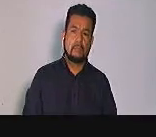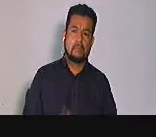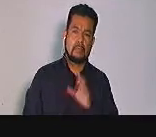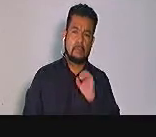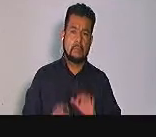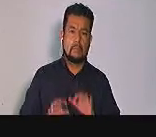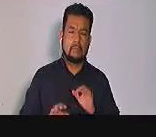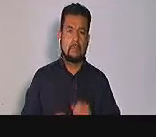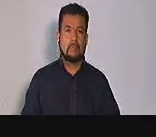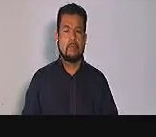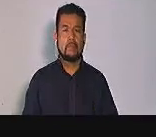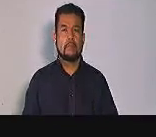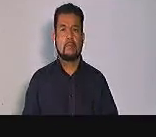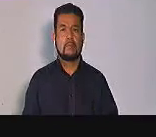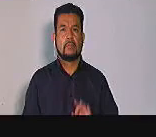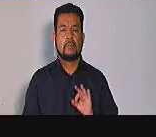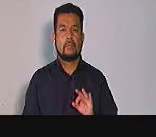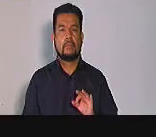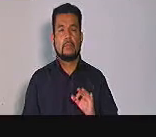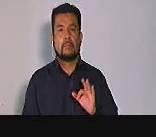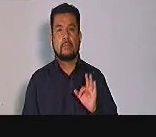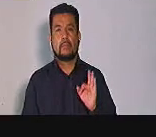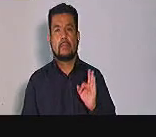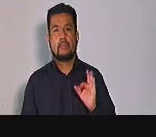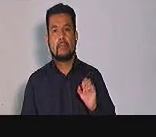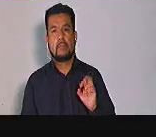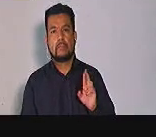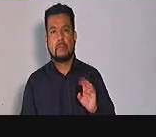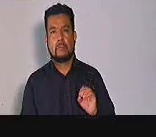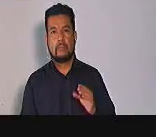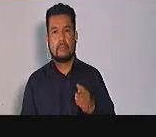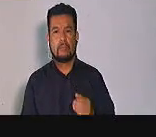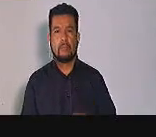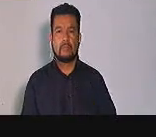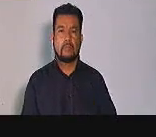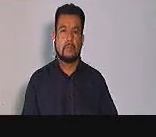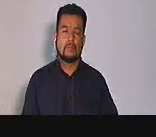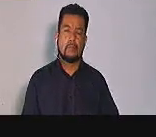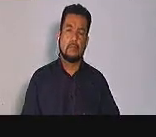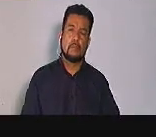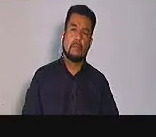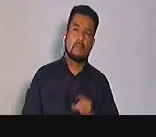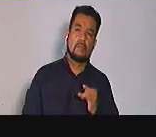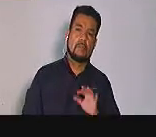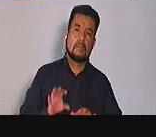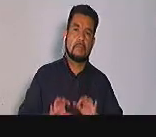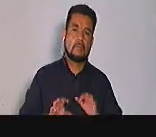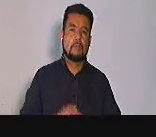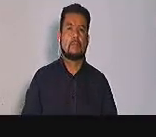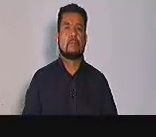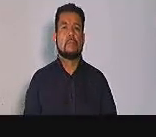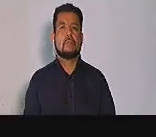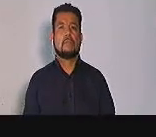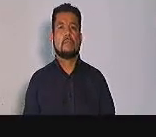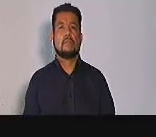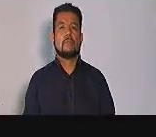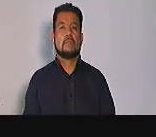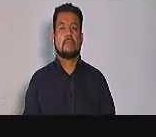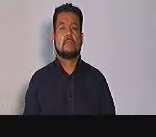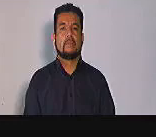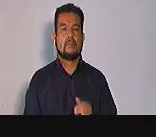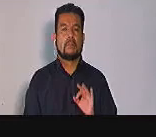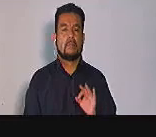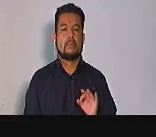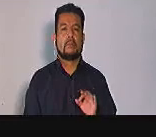Aprobado, señor secretario. Concejal Tocora, vota sí. Toro Toro Eduardo Alonso. Eduardo Toro, vota sí, secretario. Concejal